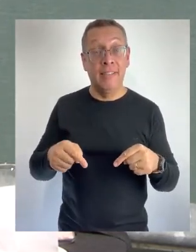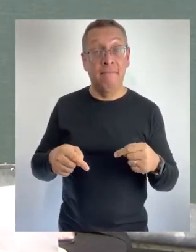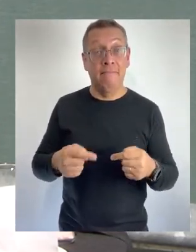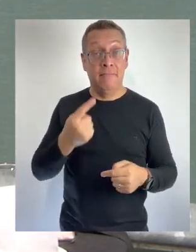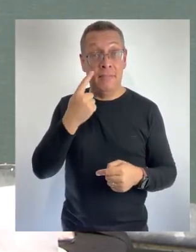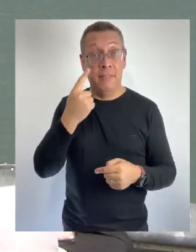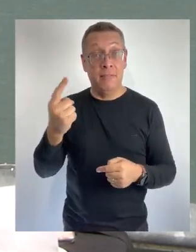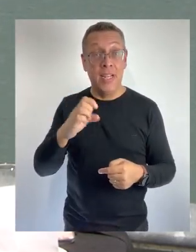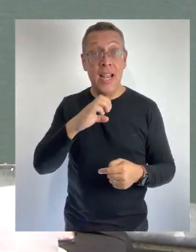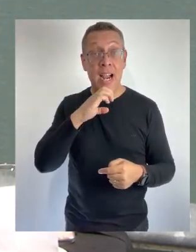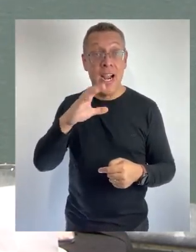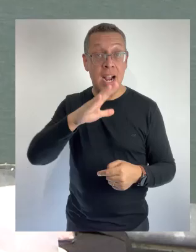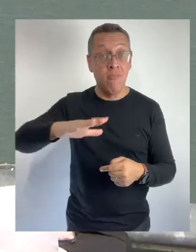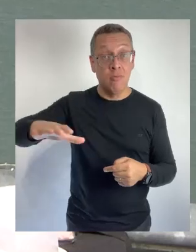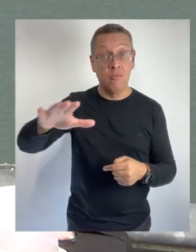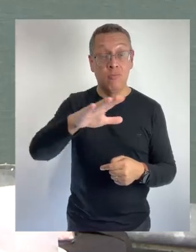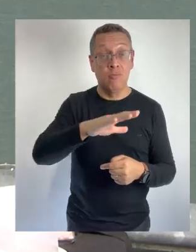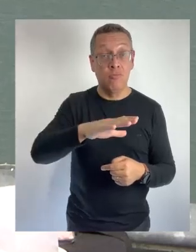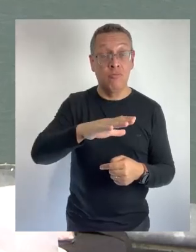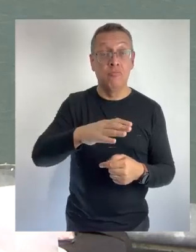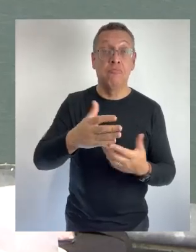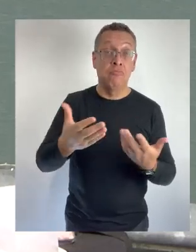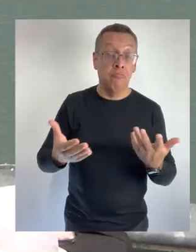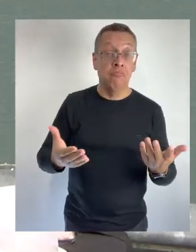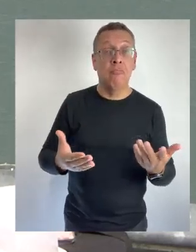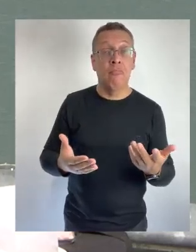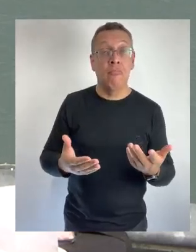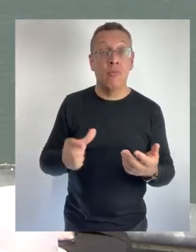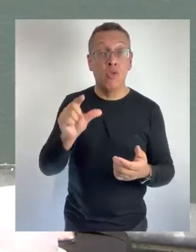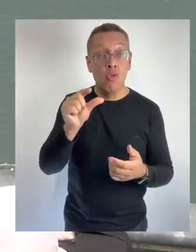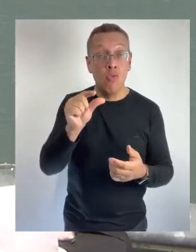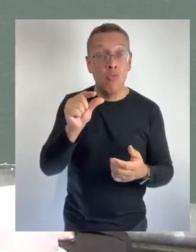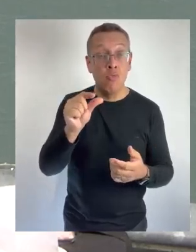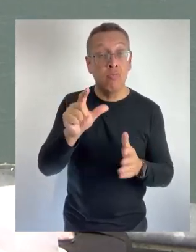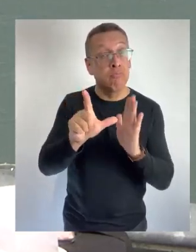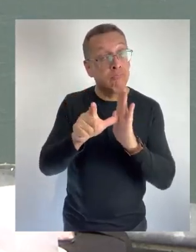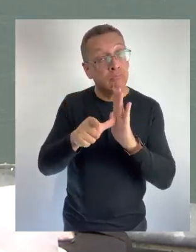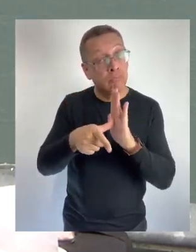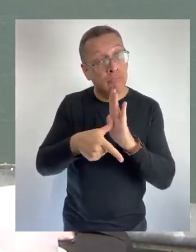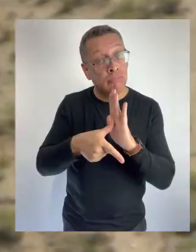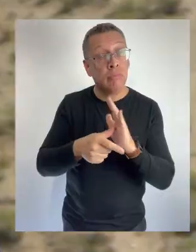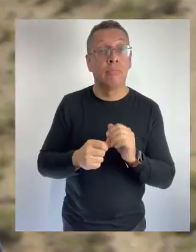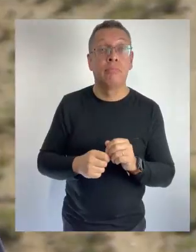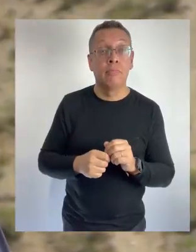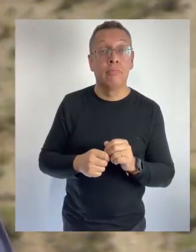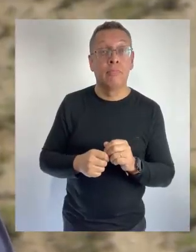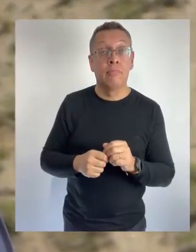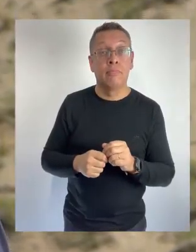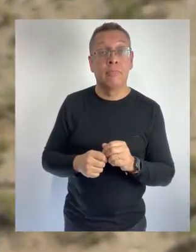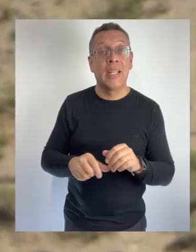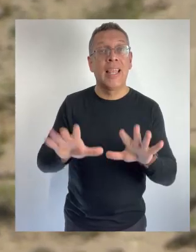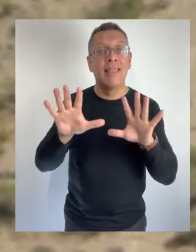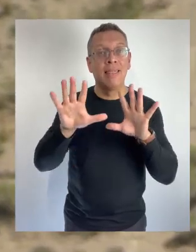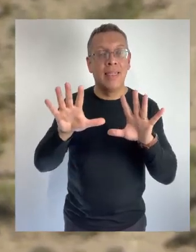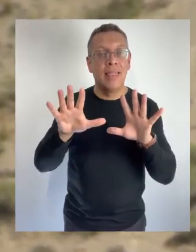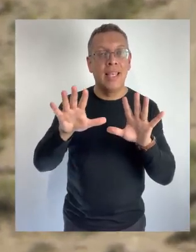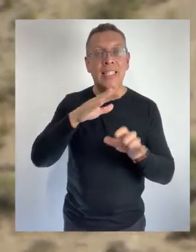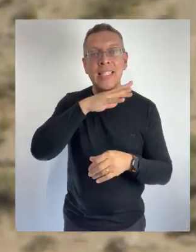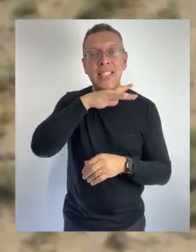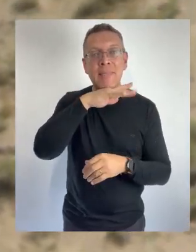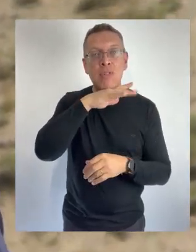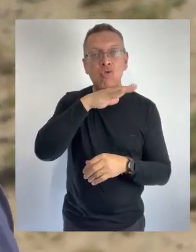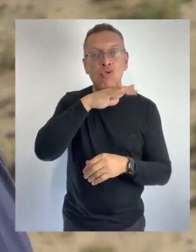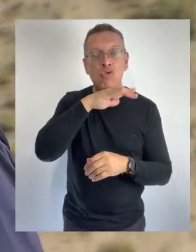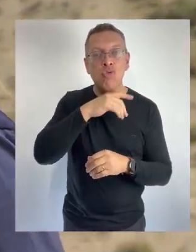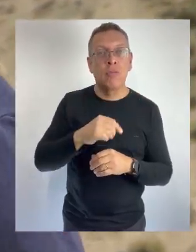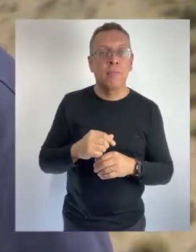que está marcada de los dos lados, una 10 minutos al horno. Ya. 180. Ya. 180 de grado, una 10 minutos. Aparte de sellarlo